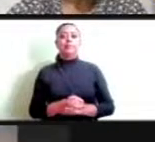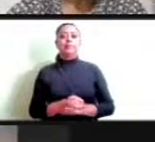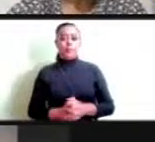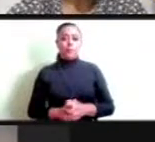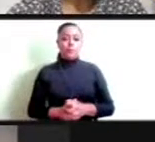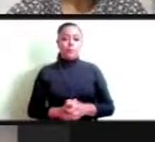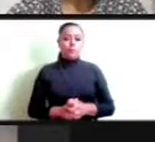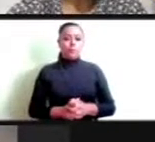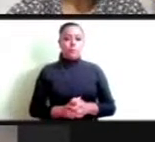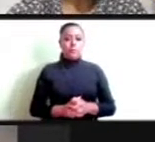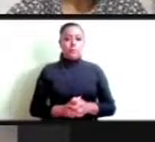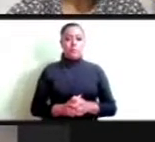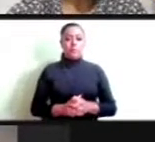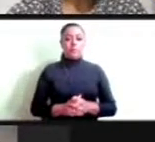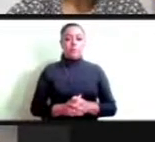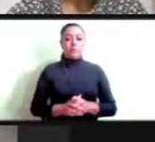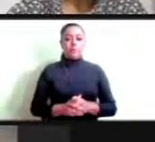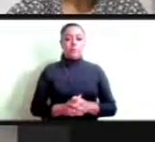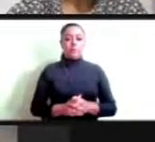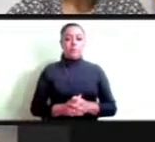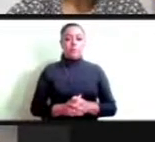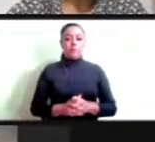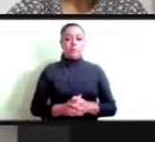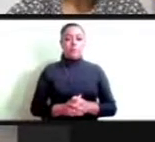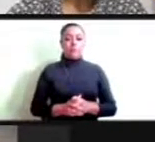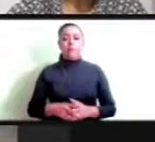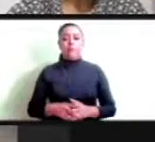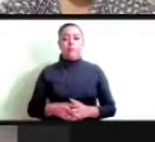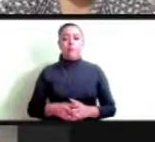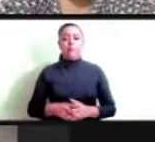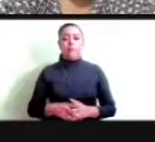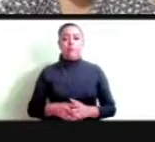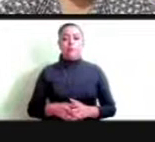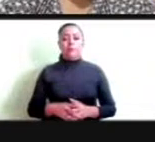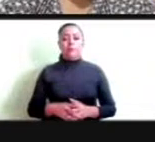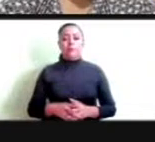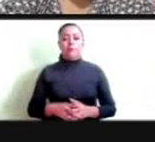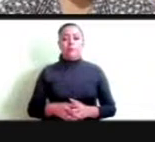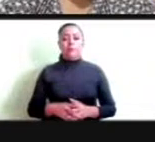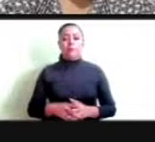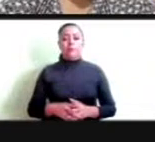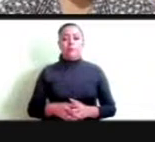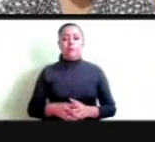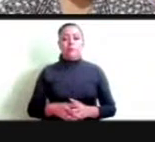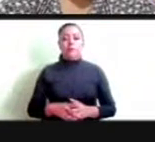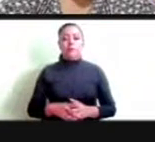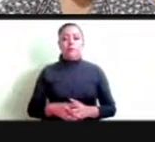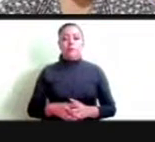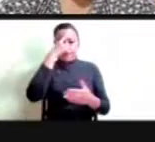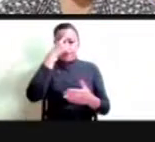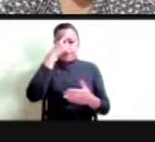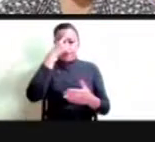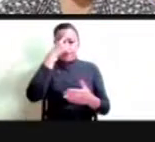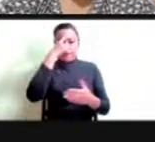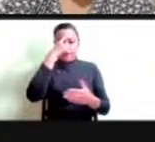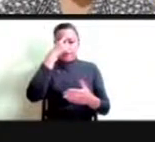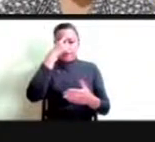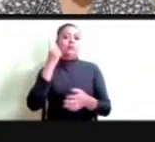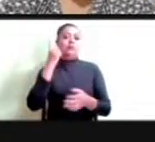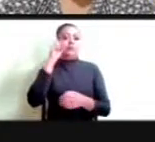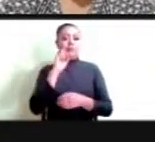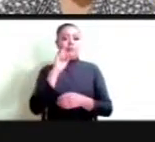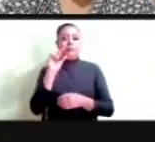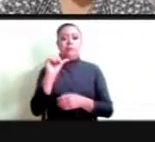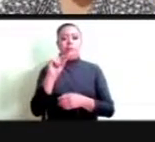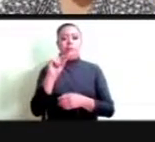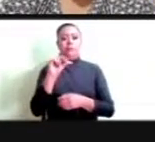Estarían las incorporaciones, diputada presidenta, atendida su instrucción. Parece que la diputada Anayeli Jardón quiere pasar